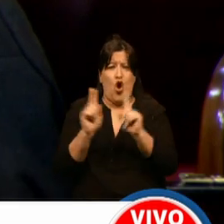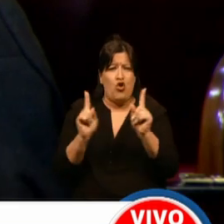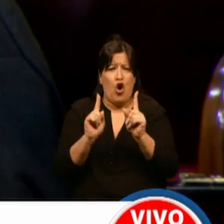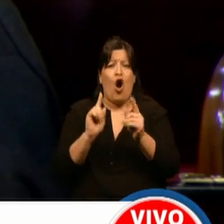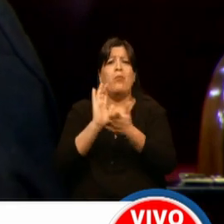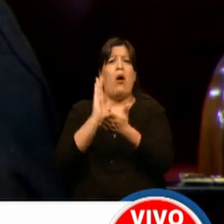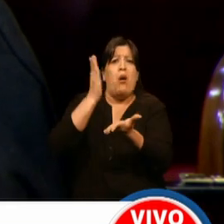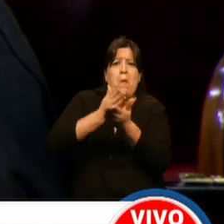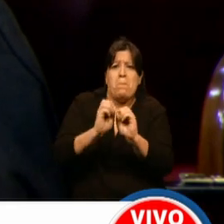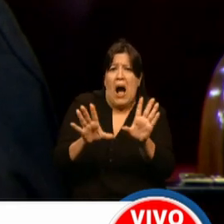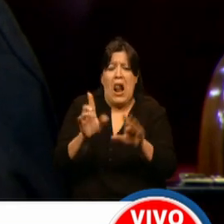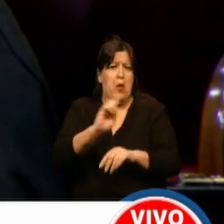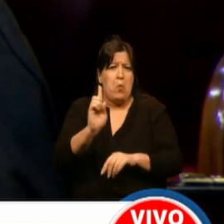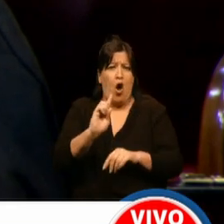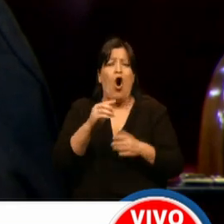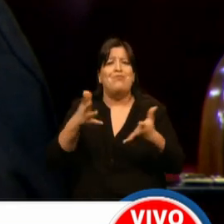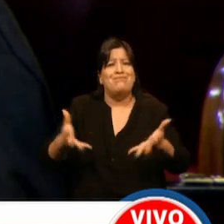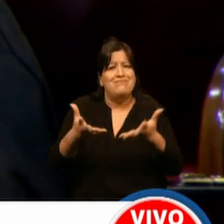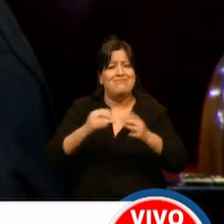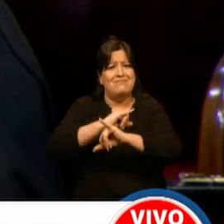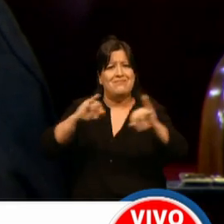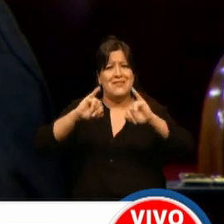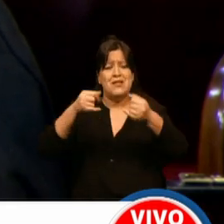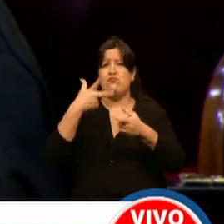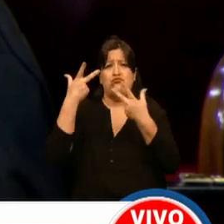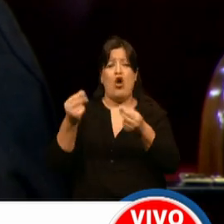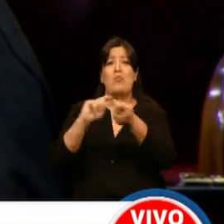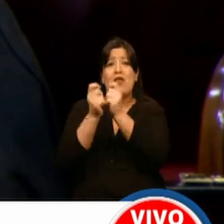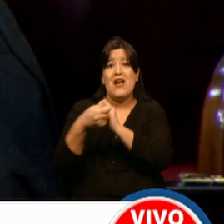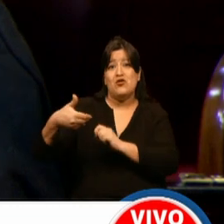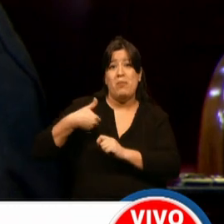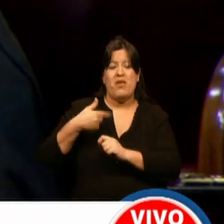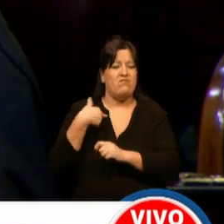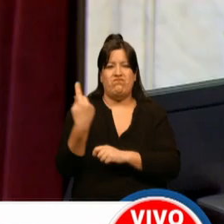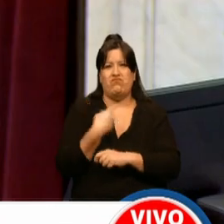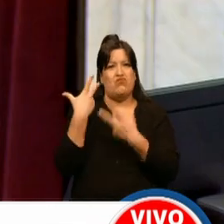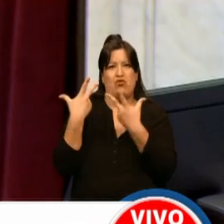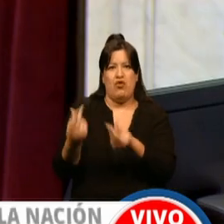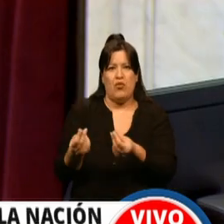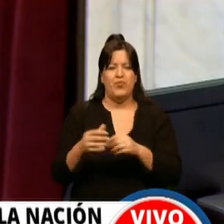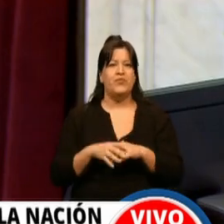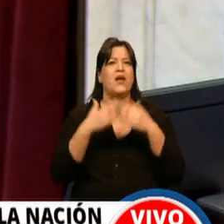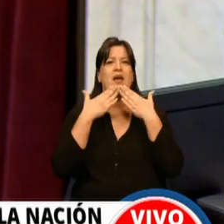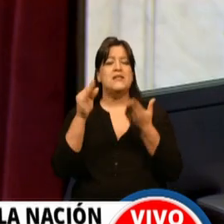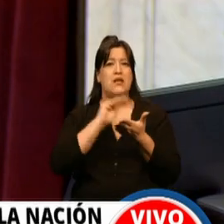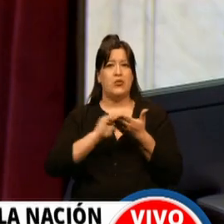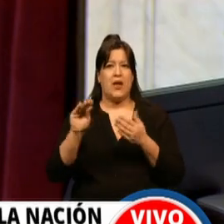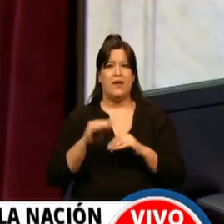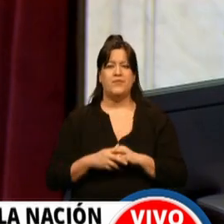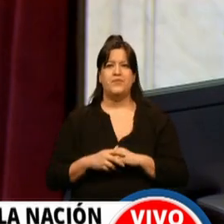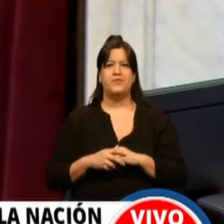articulo puneet y vista estamos planteando un incentivo y no aceptamos la modificación gracias a diputada